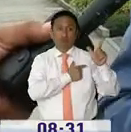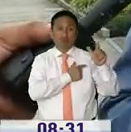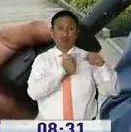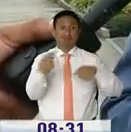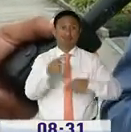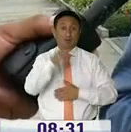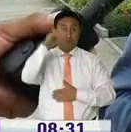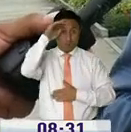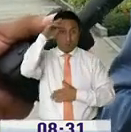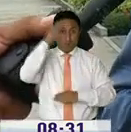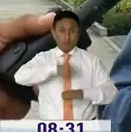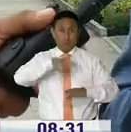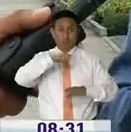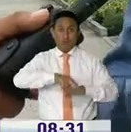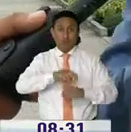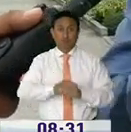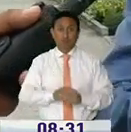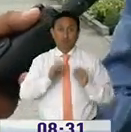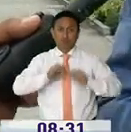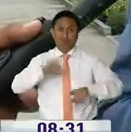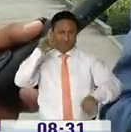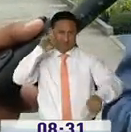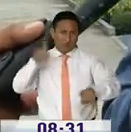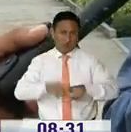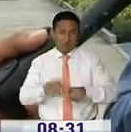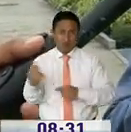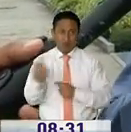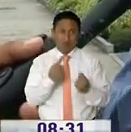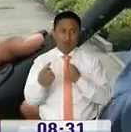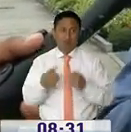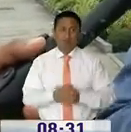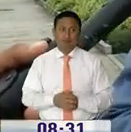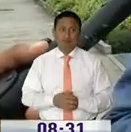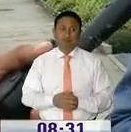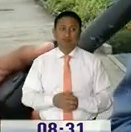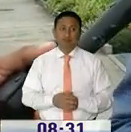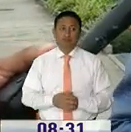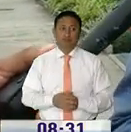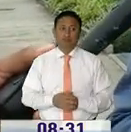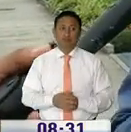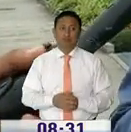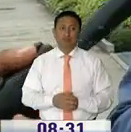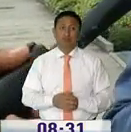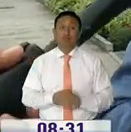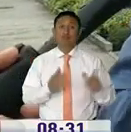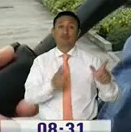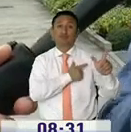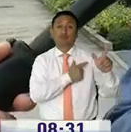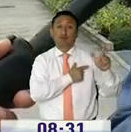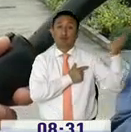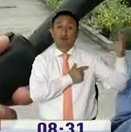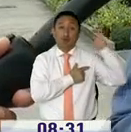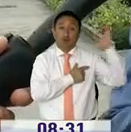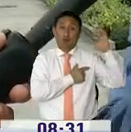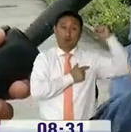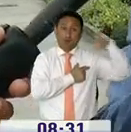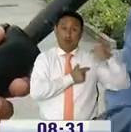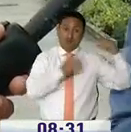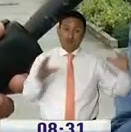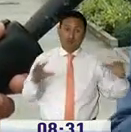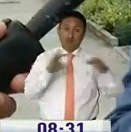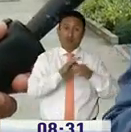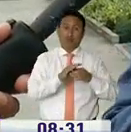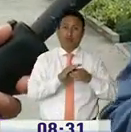nuestra Policía Nacional y sobre todo un convenio binacional con el Ejército de Colombia se viene desarrollando